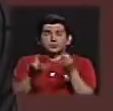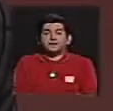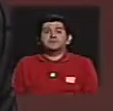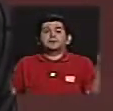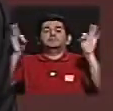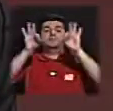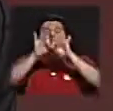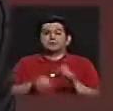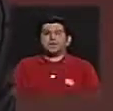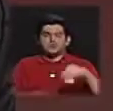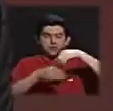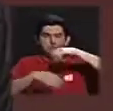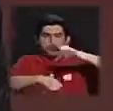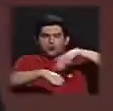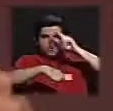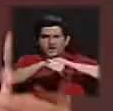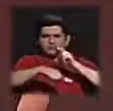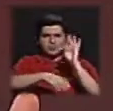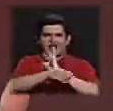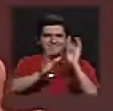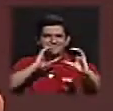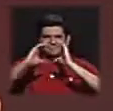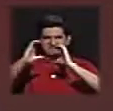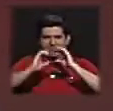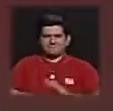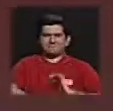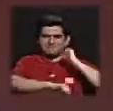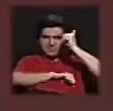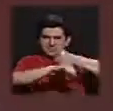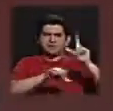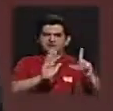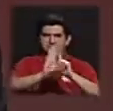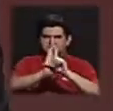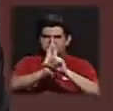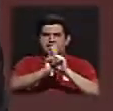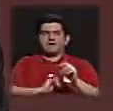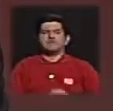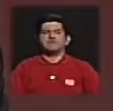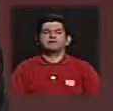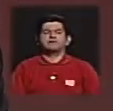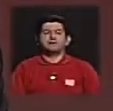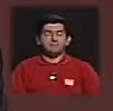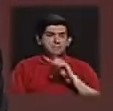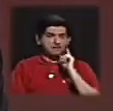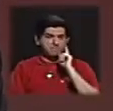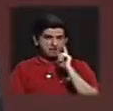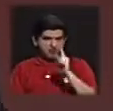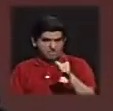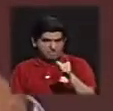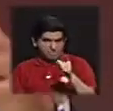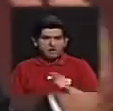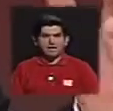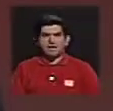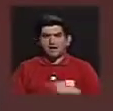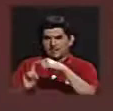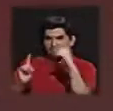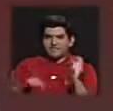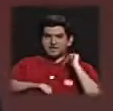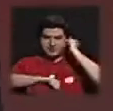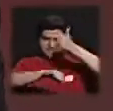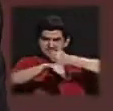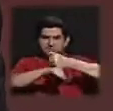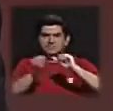centrales es el Fondo Nacional de Telecomunicaciones, que se creó en la ley, que viene desde que lo promulgó